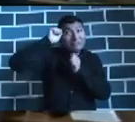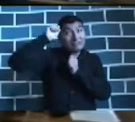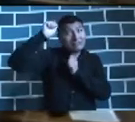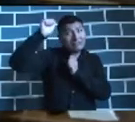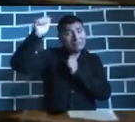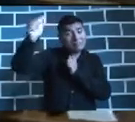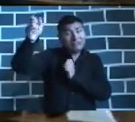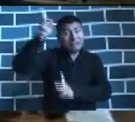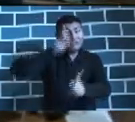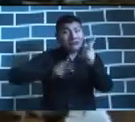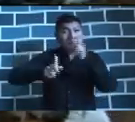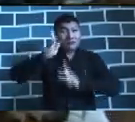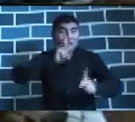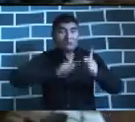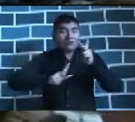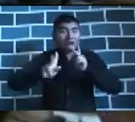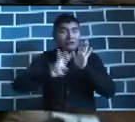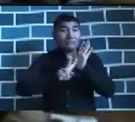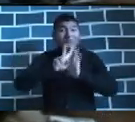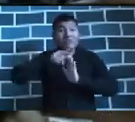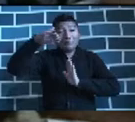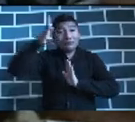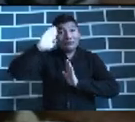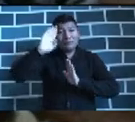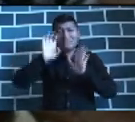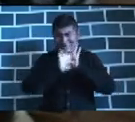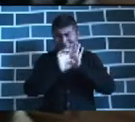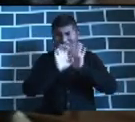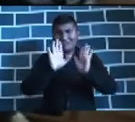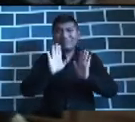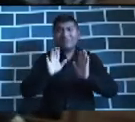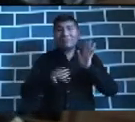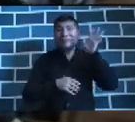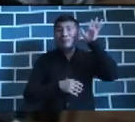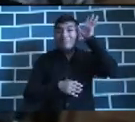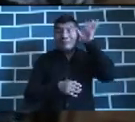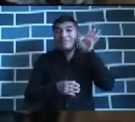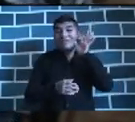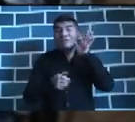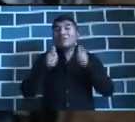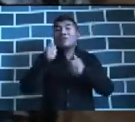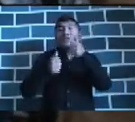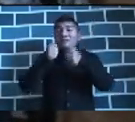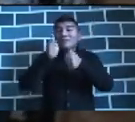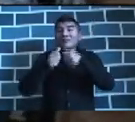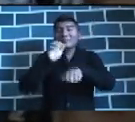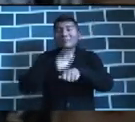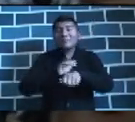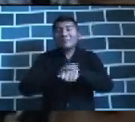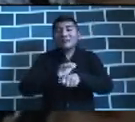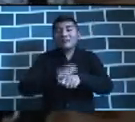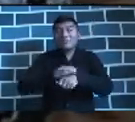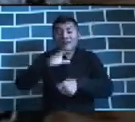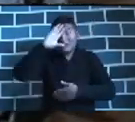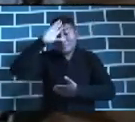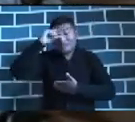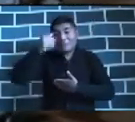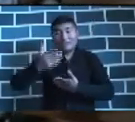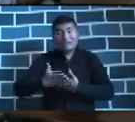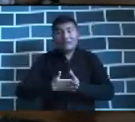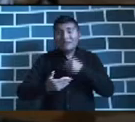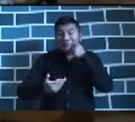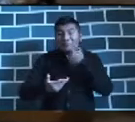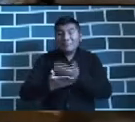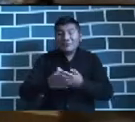a la gente de la voluntad de dios a ver qué papas le aconsejan a sus hijos realmente